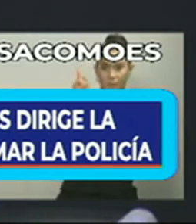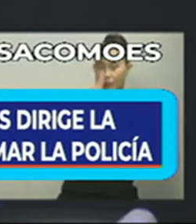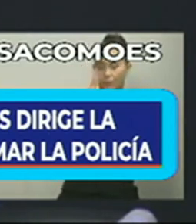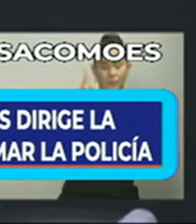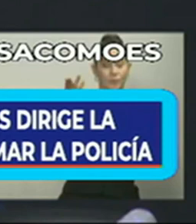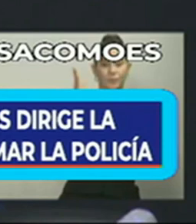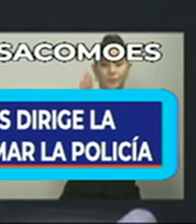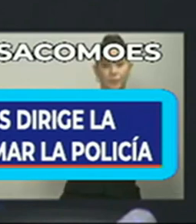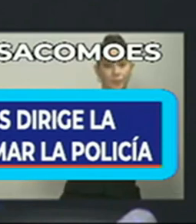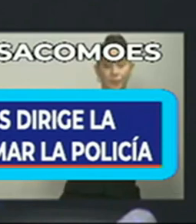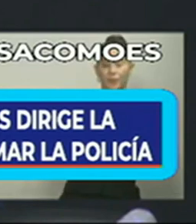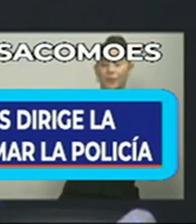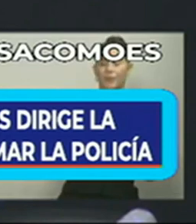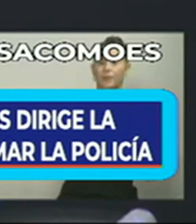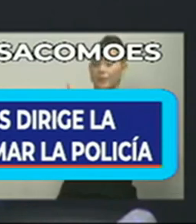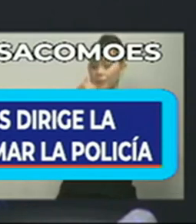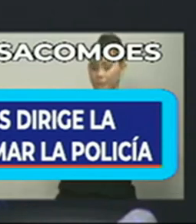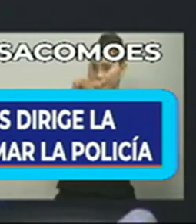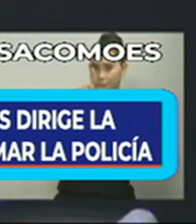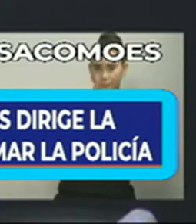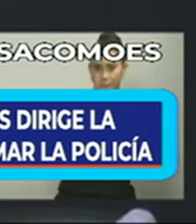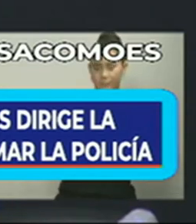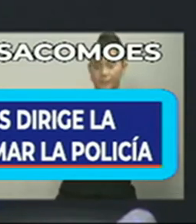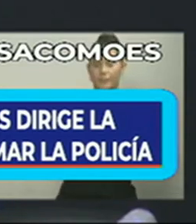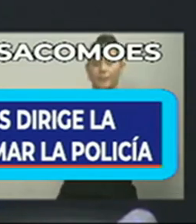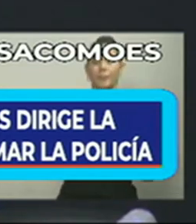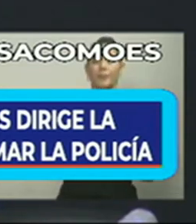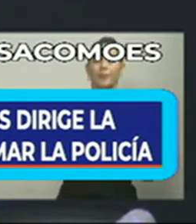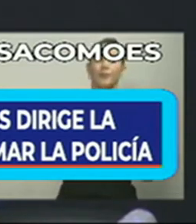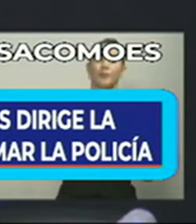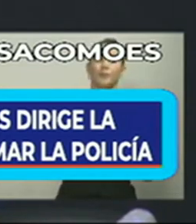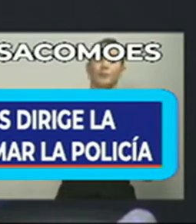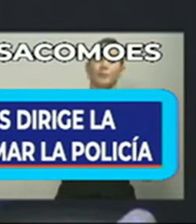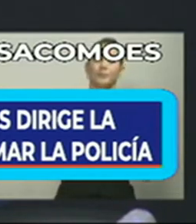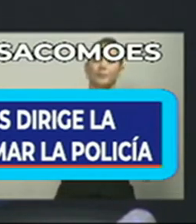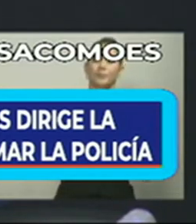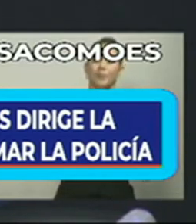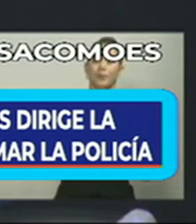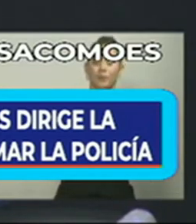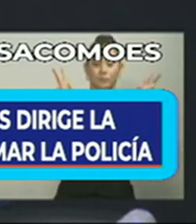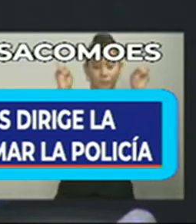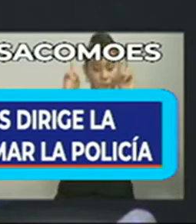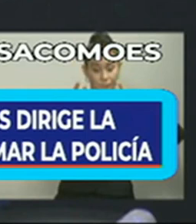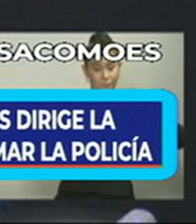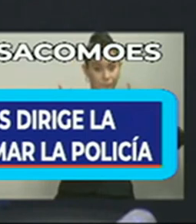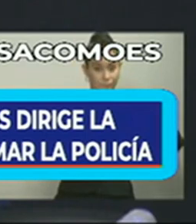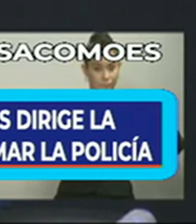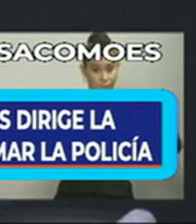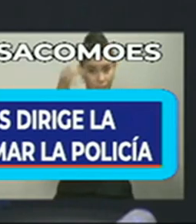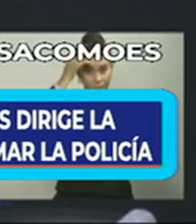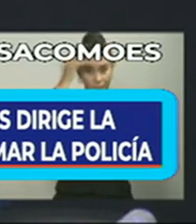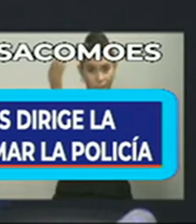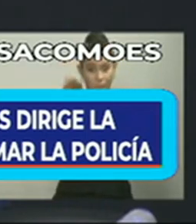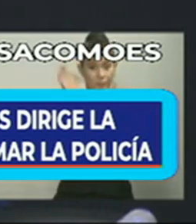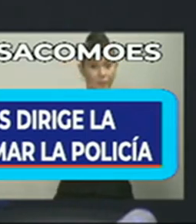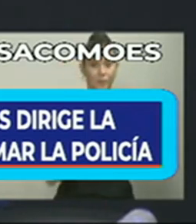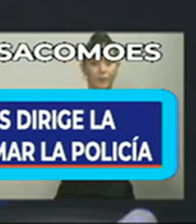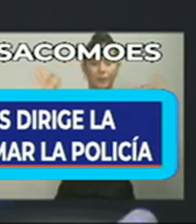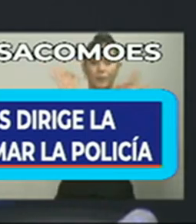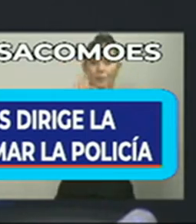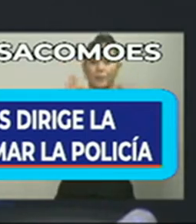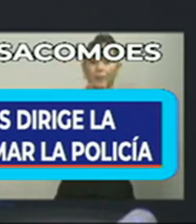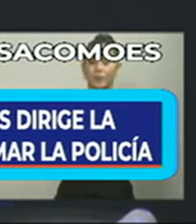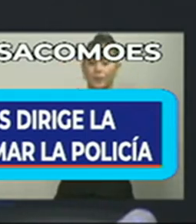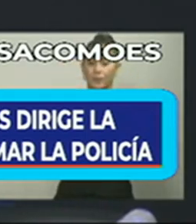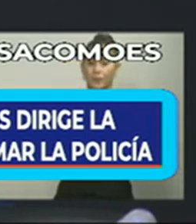que aún no han sido aprobados, los diagnósticos e informes relevantes sobre la